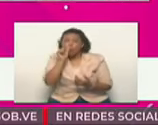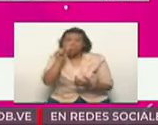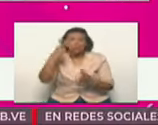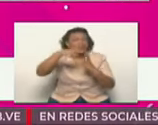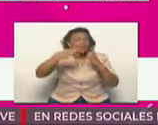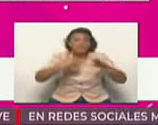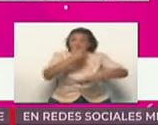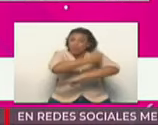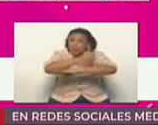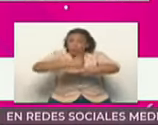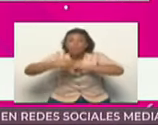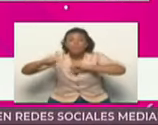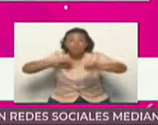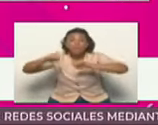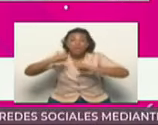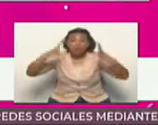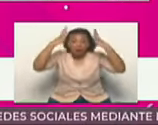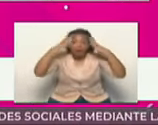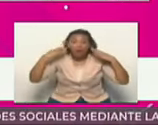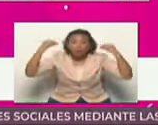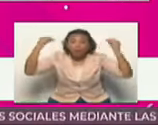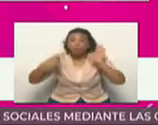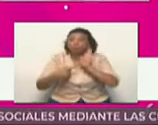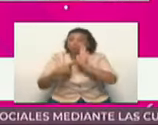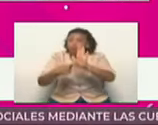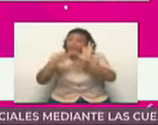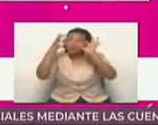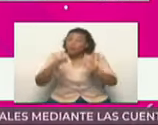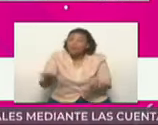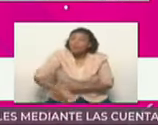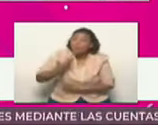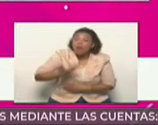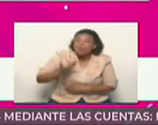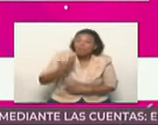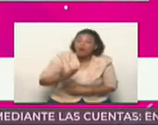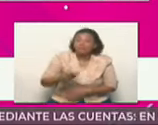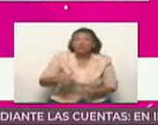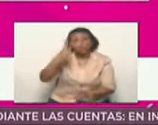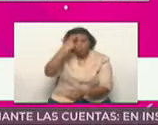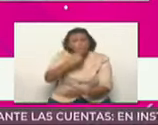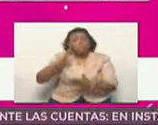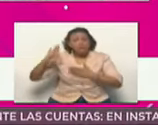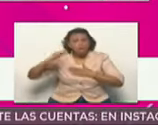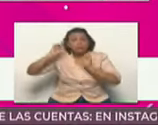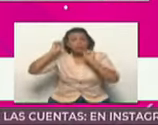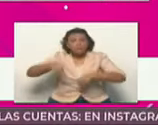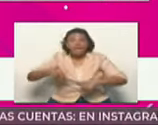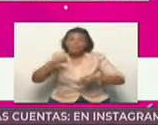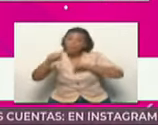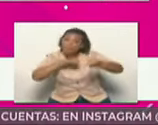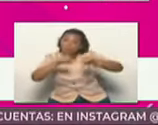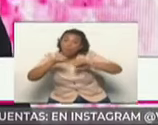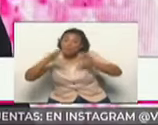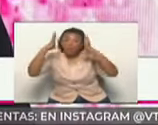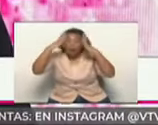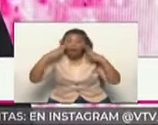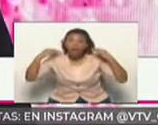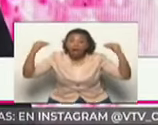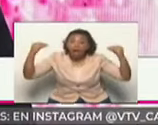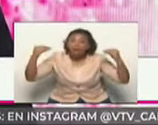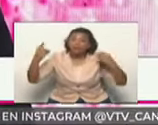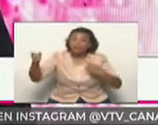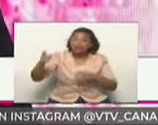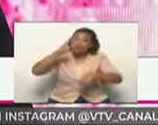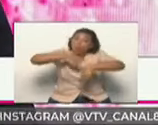Y el Movimiento de Países No Alineados cumplió un papel muy importante. Lo sigue cumpliendo, pero ya el Movimiento de Países No Alineados en